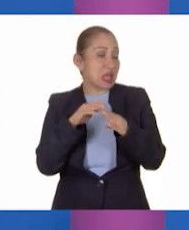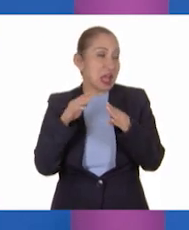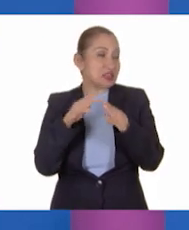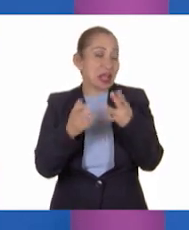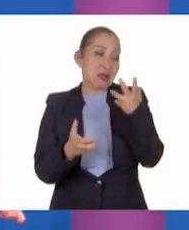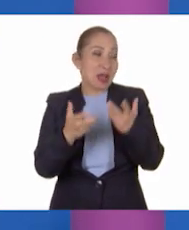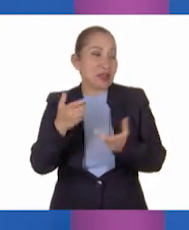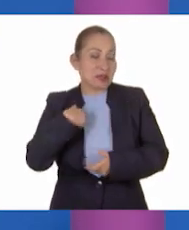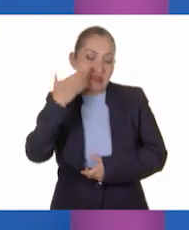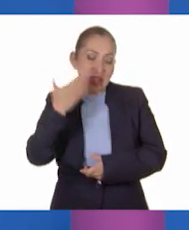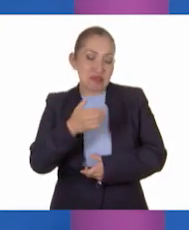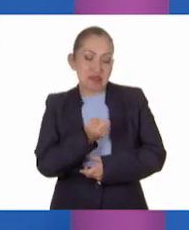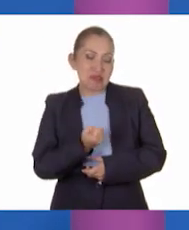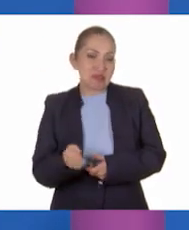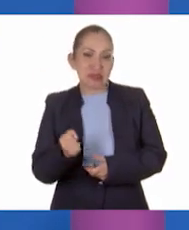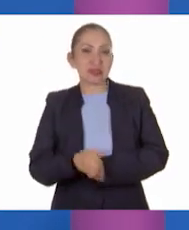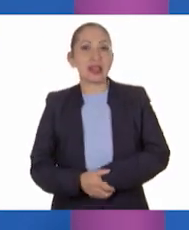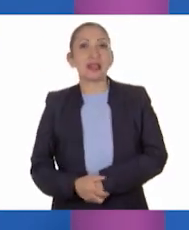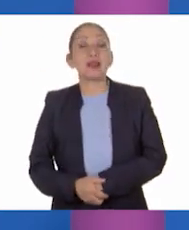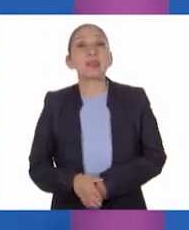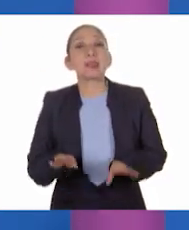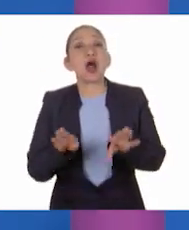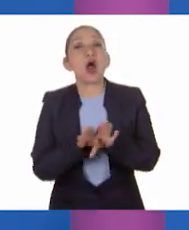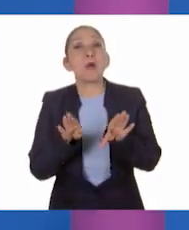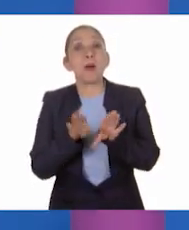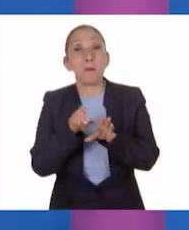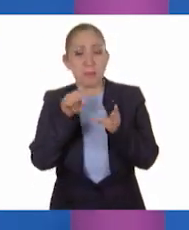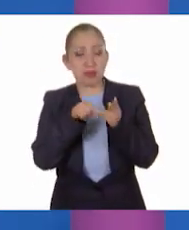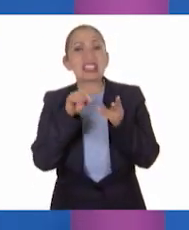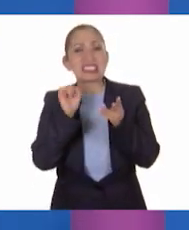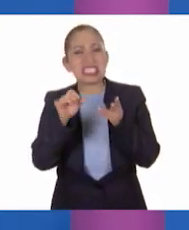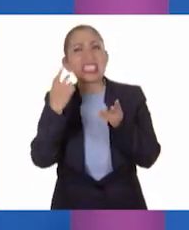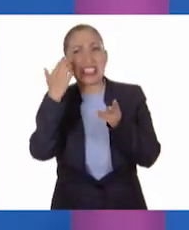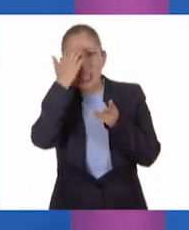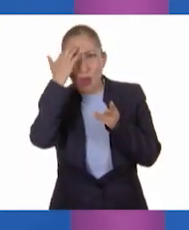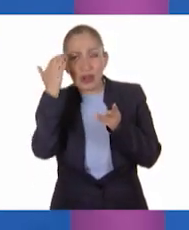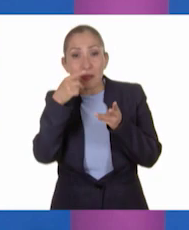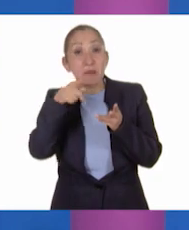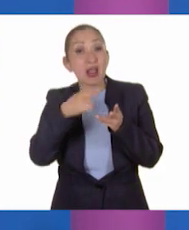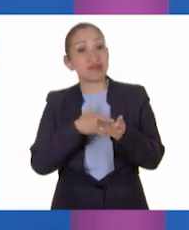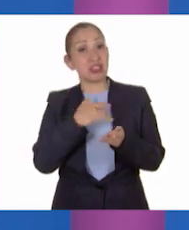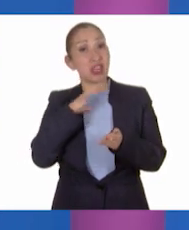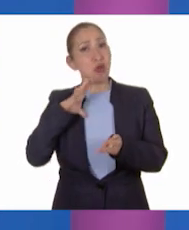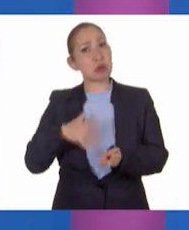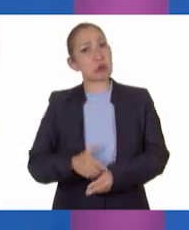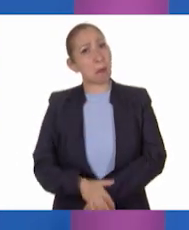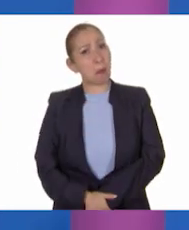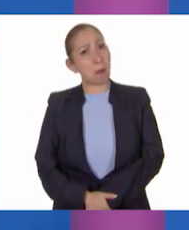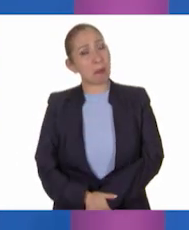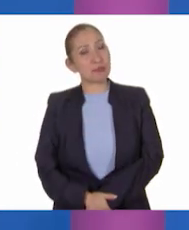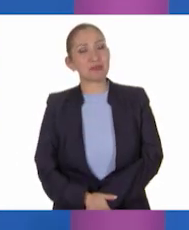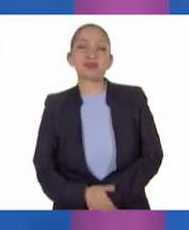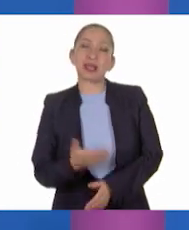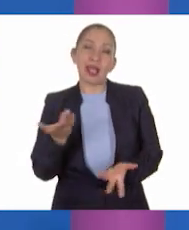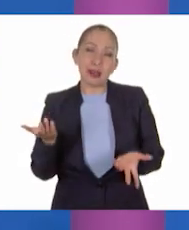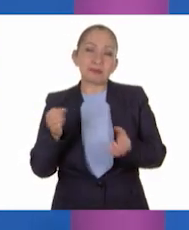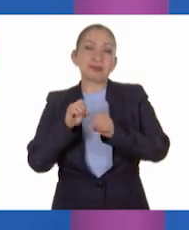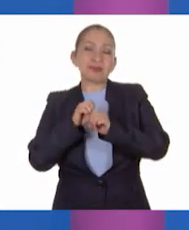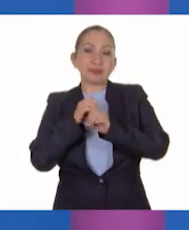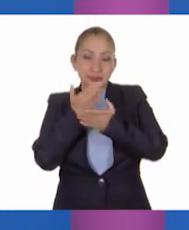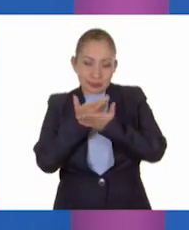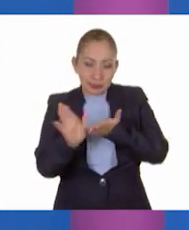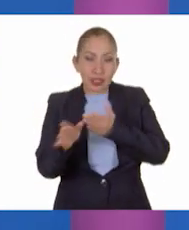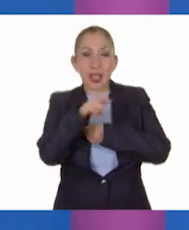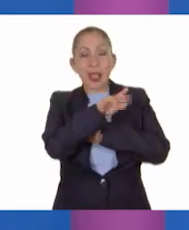se estaba quemando su propia casa y cómo aquello, a pesar de la tragedia, lo llenó de satisfacción. Por su